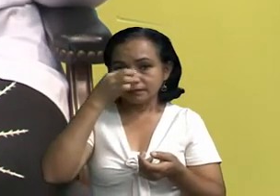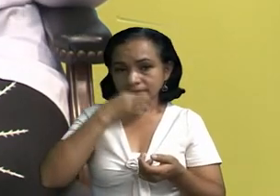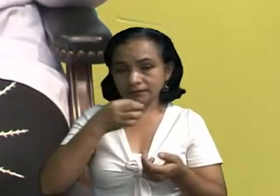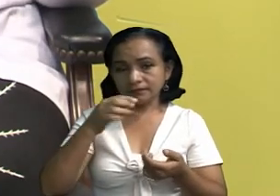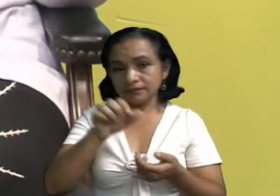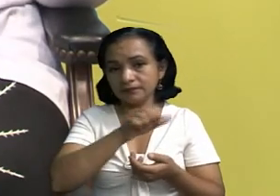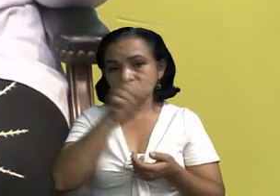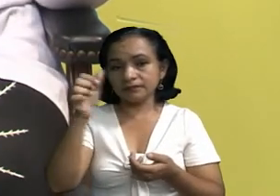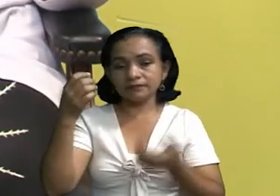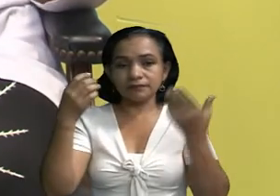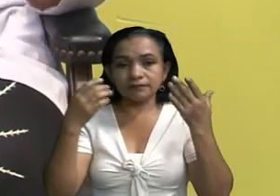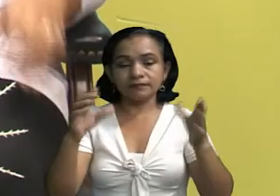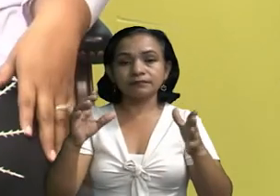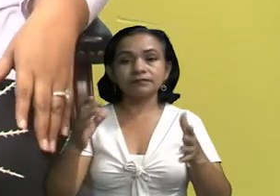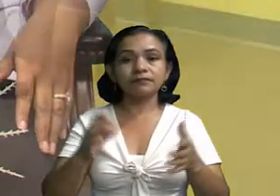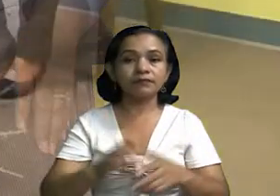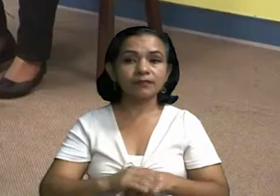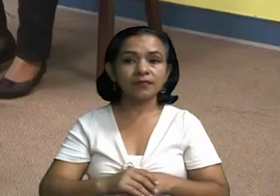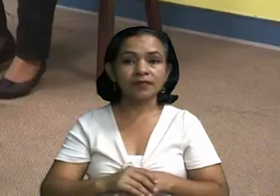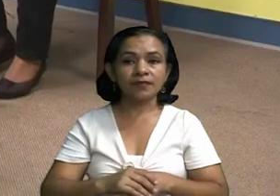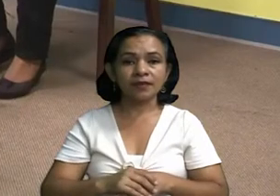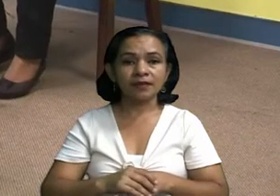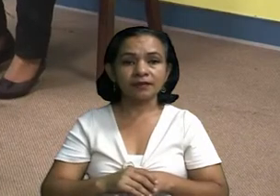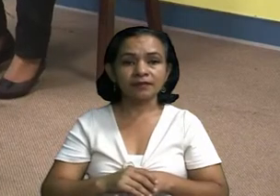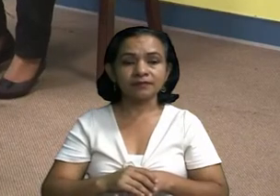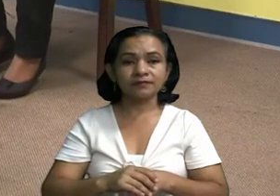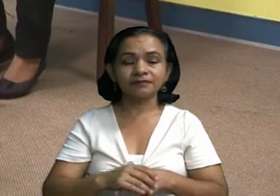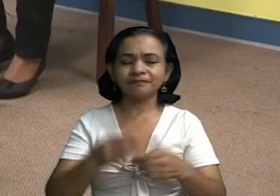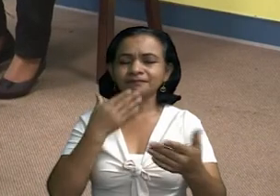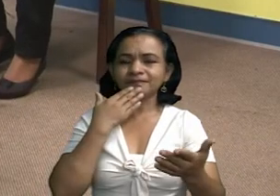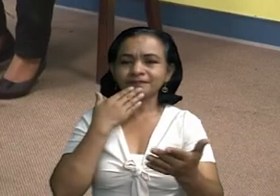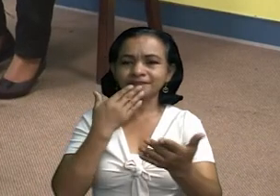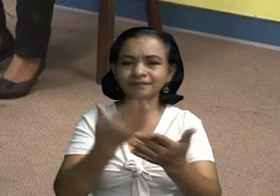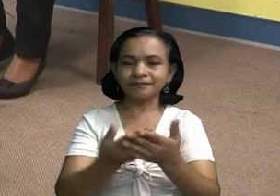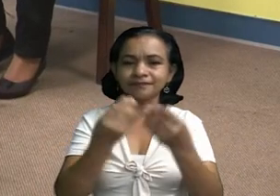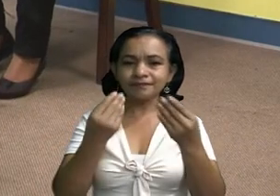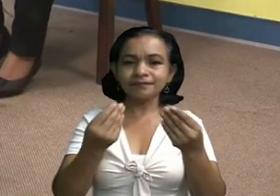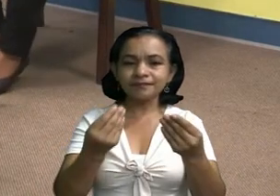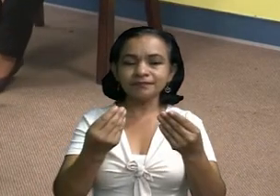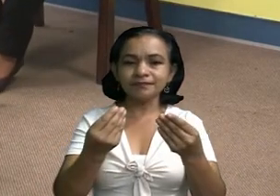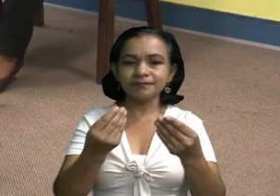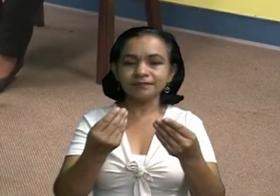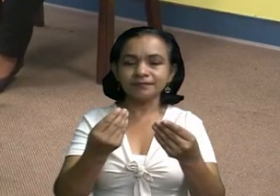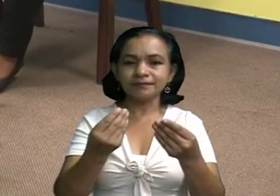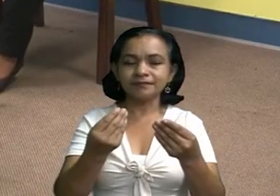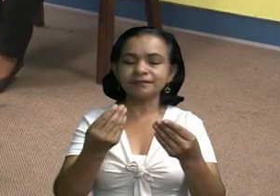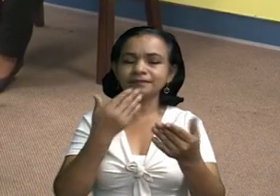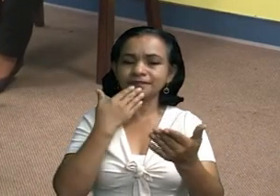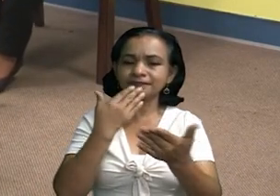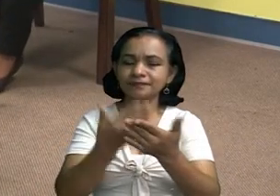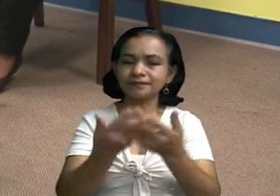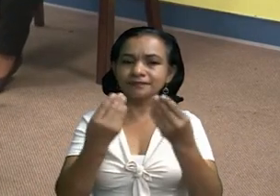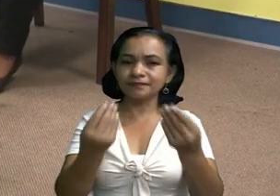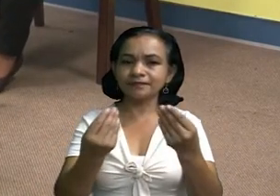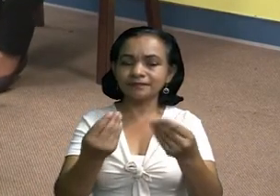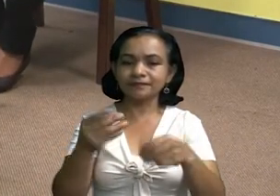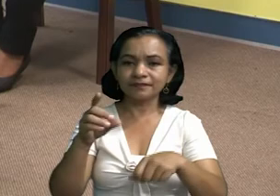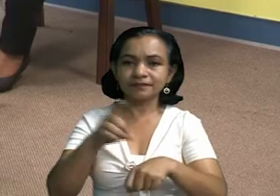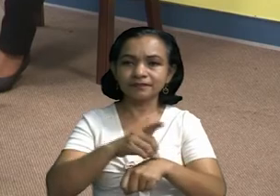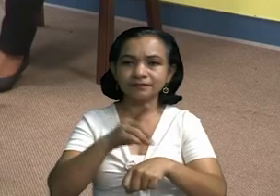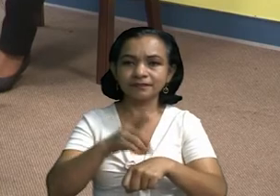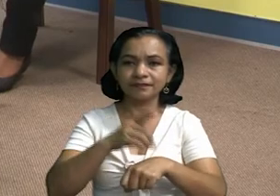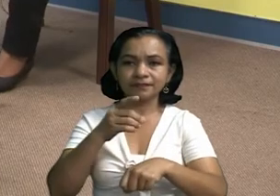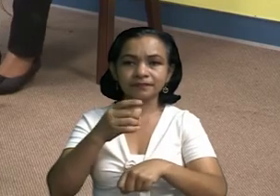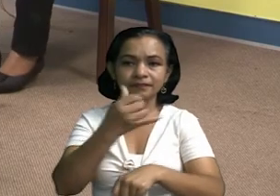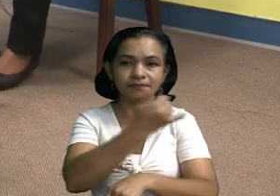de otros factores externos. Sí. Okay, le agradecemos, doctora Miosotis Morales, médica internista